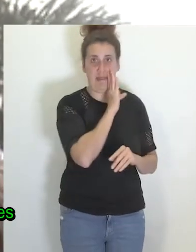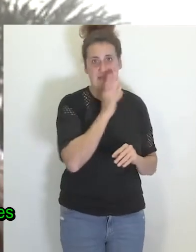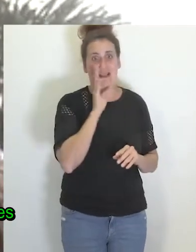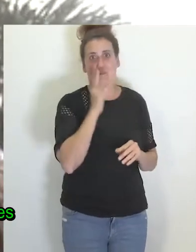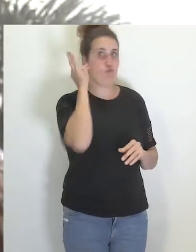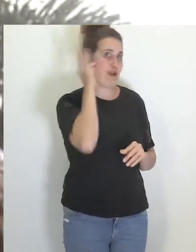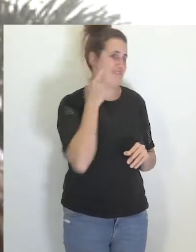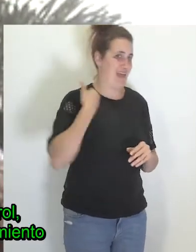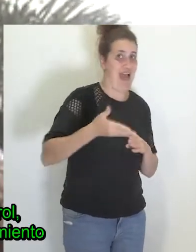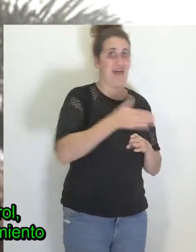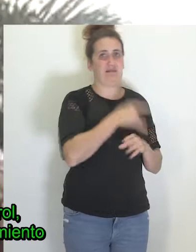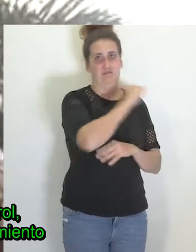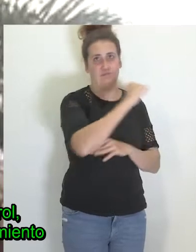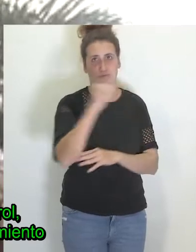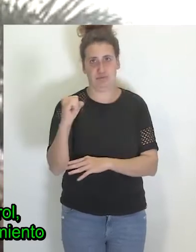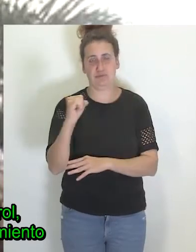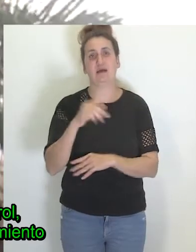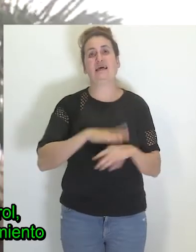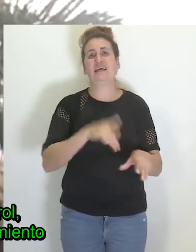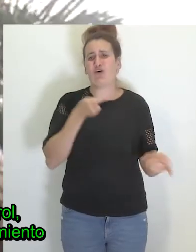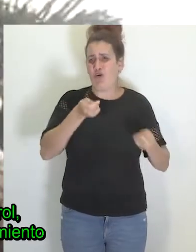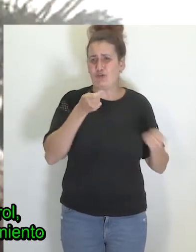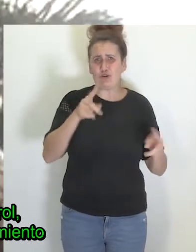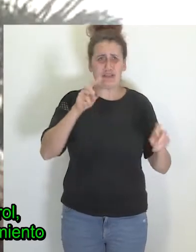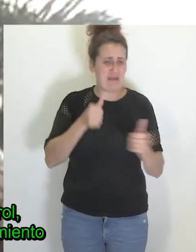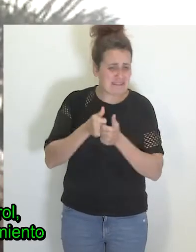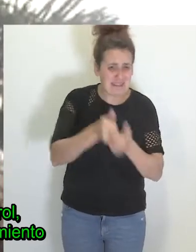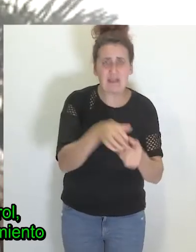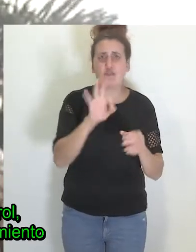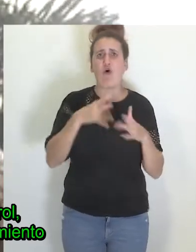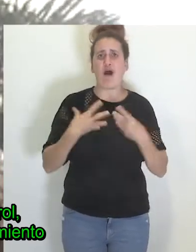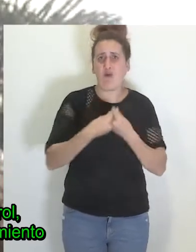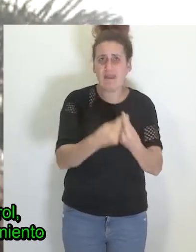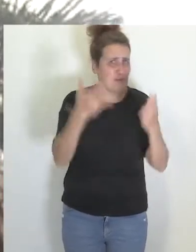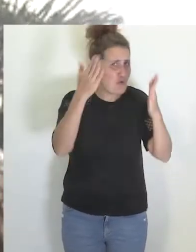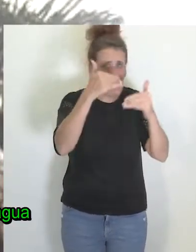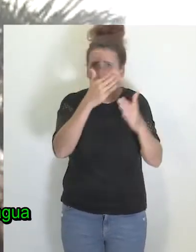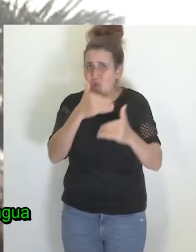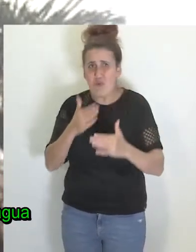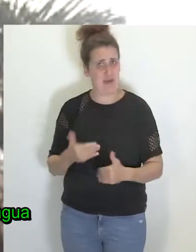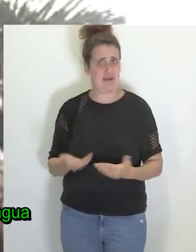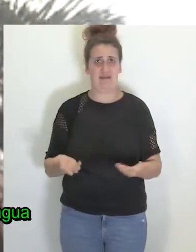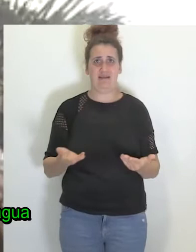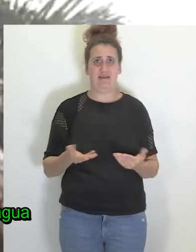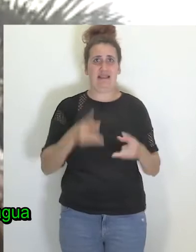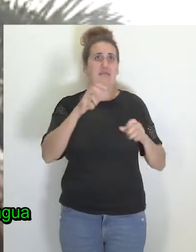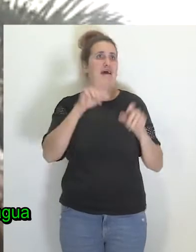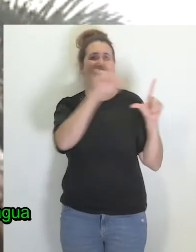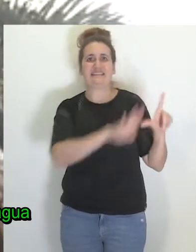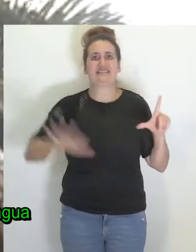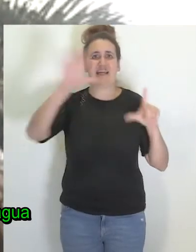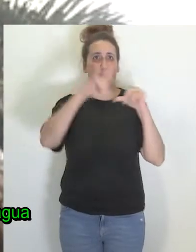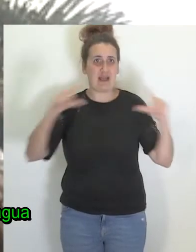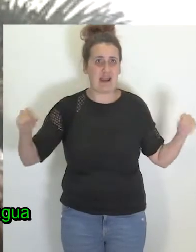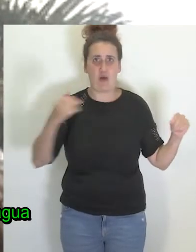fueron asesinadas. Y no hay ningún tipo de control, de seguimiento o de acompañamiento por parte del Estado